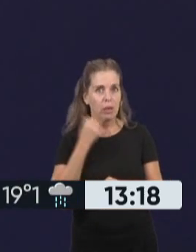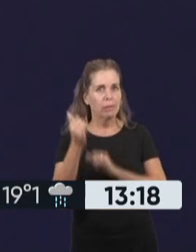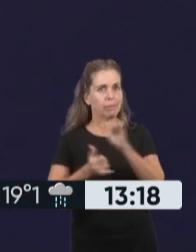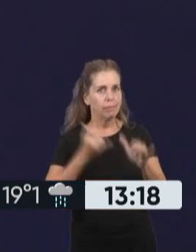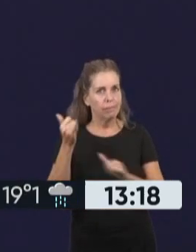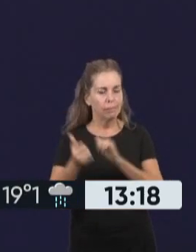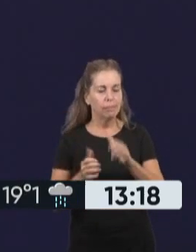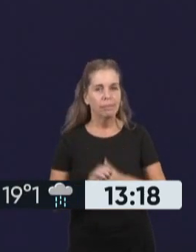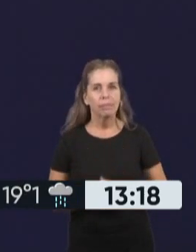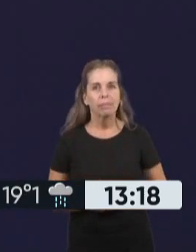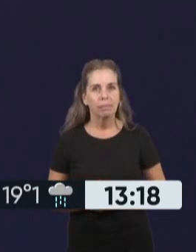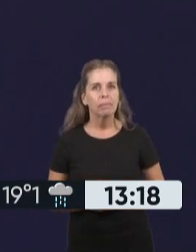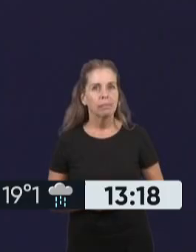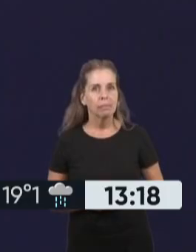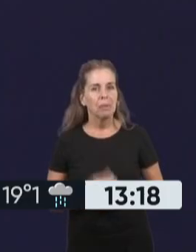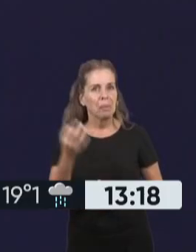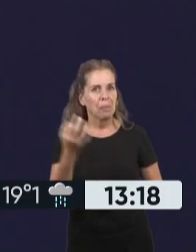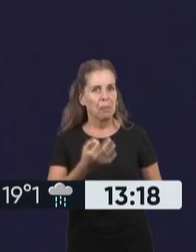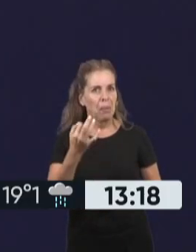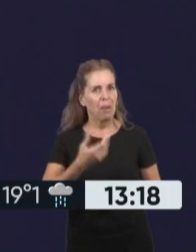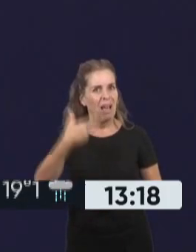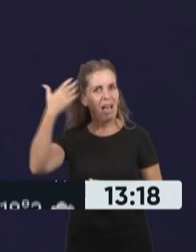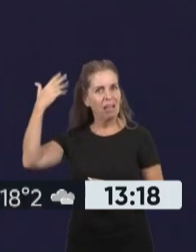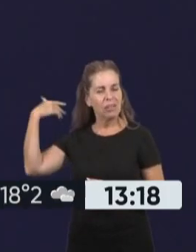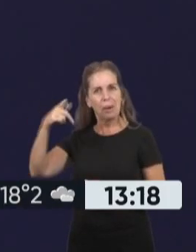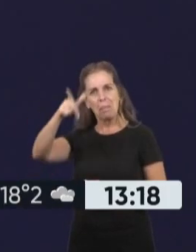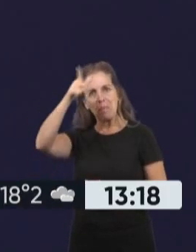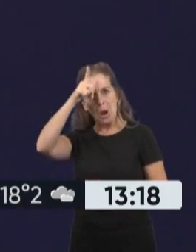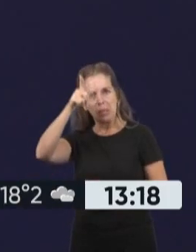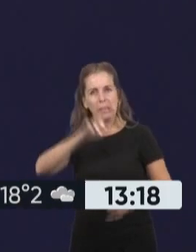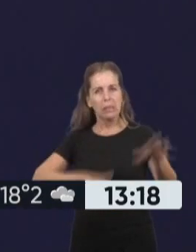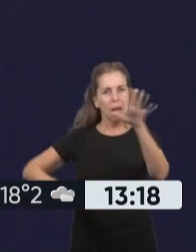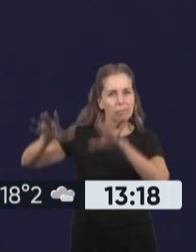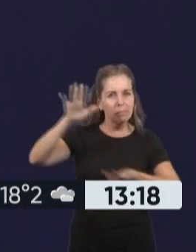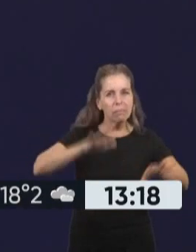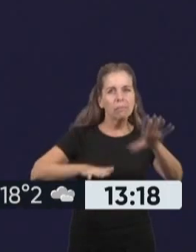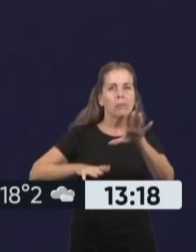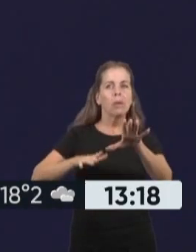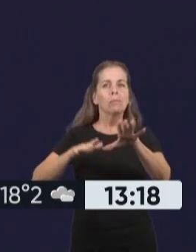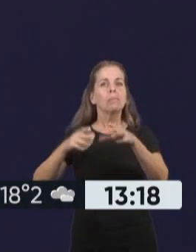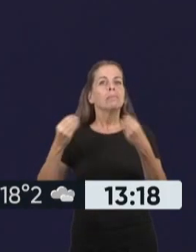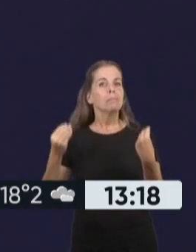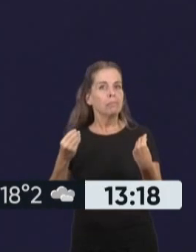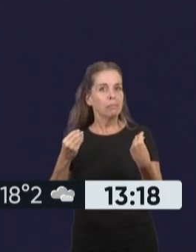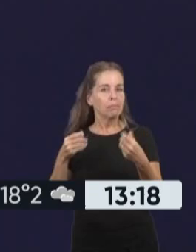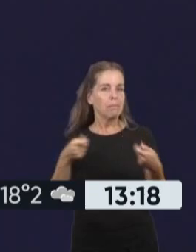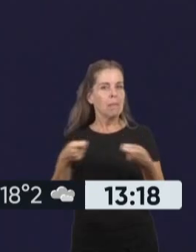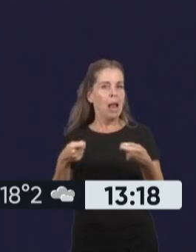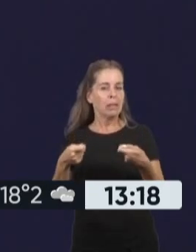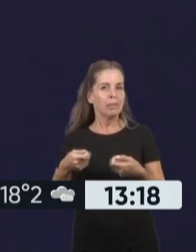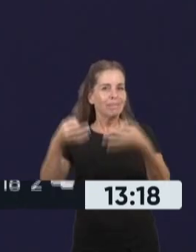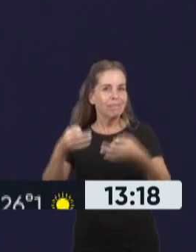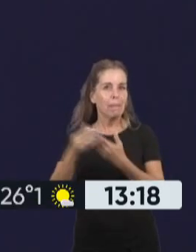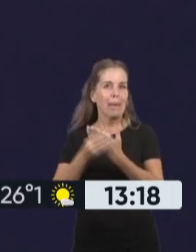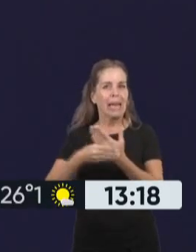destacar el exitoso operativo policial que ayer las fuerzas de seguridad, conducidas por la genial